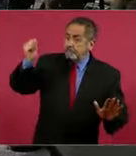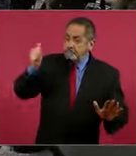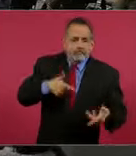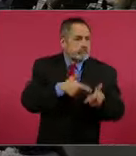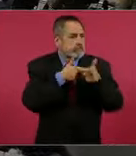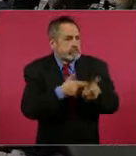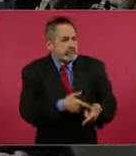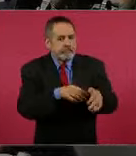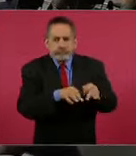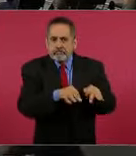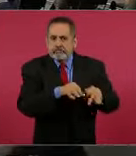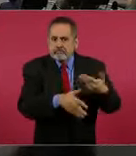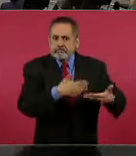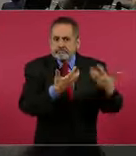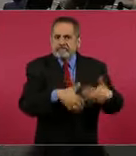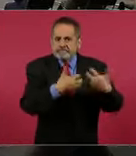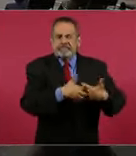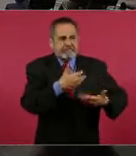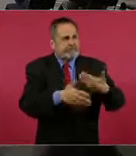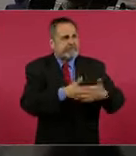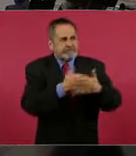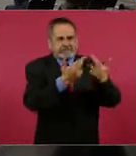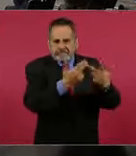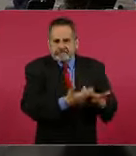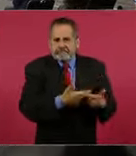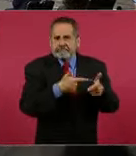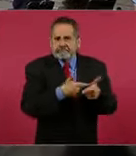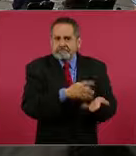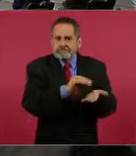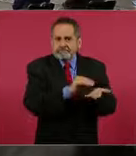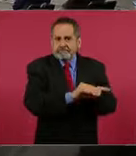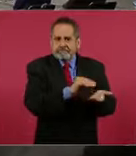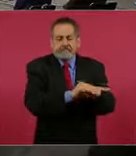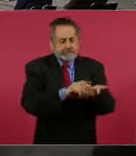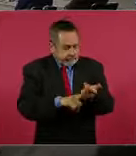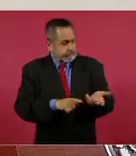a la supervisión los fines de semana.